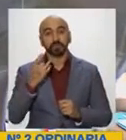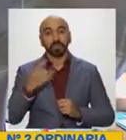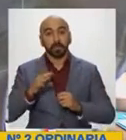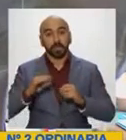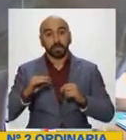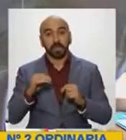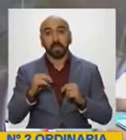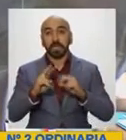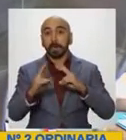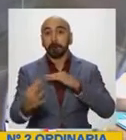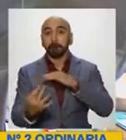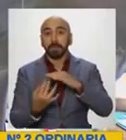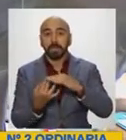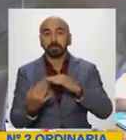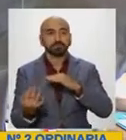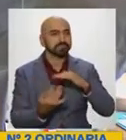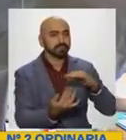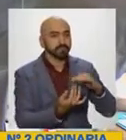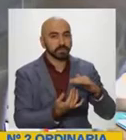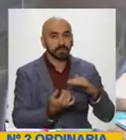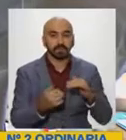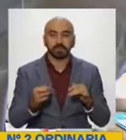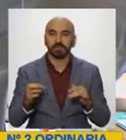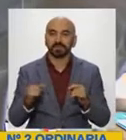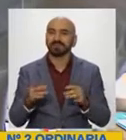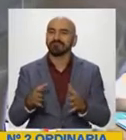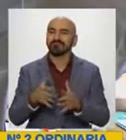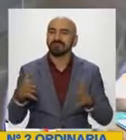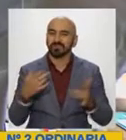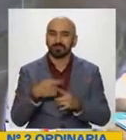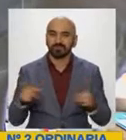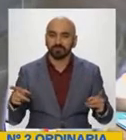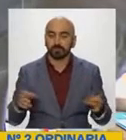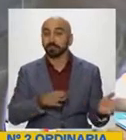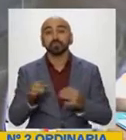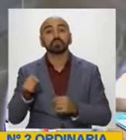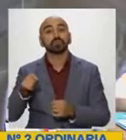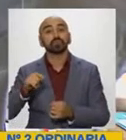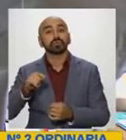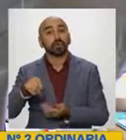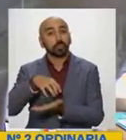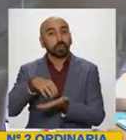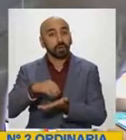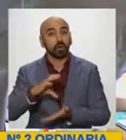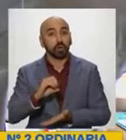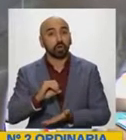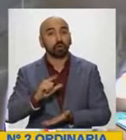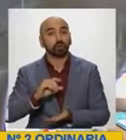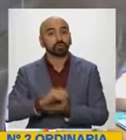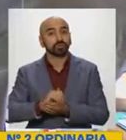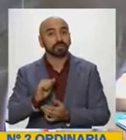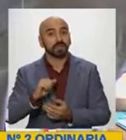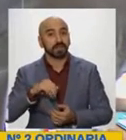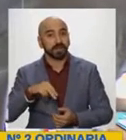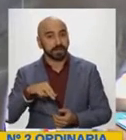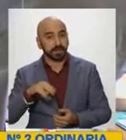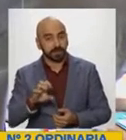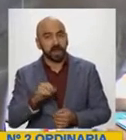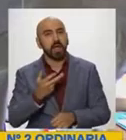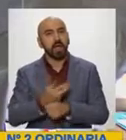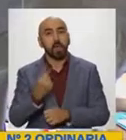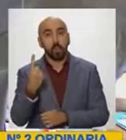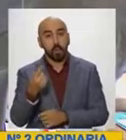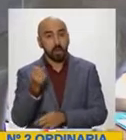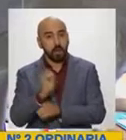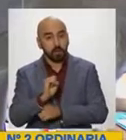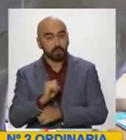mucho mayor. En Colchane, por su intermedio, presidenta, ministra, tienen un retén, tienen una